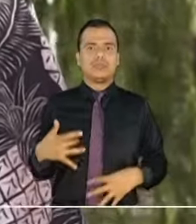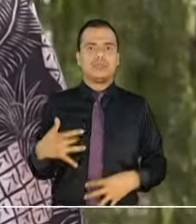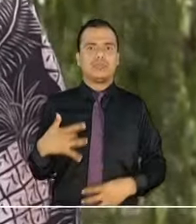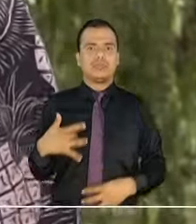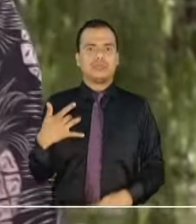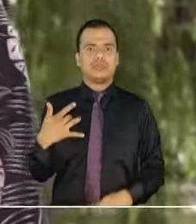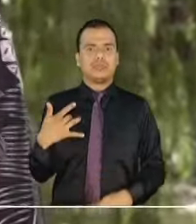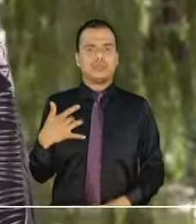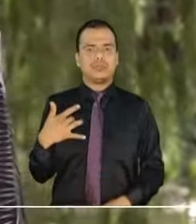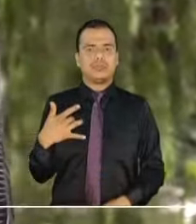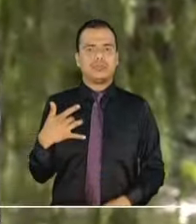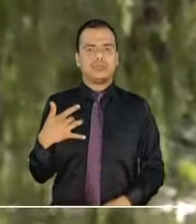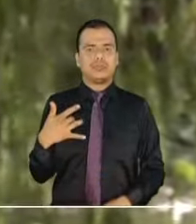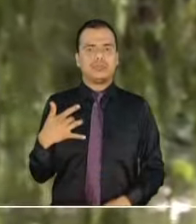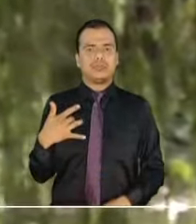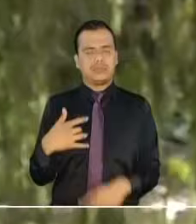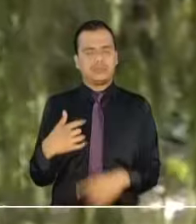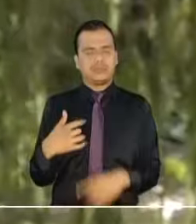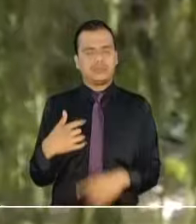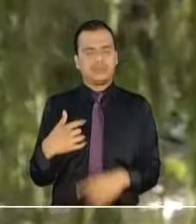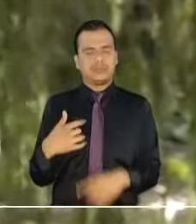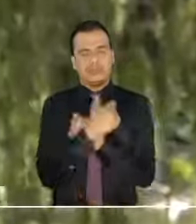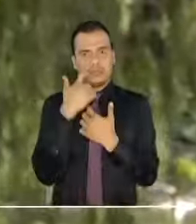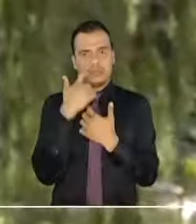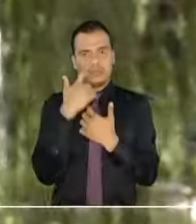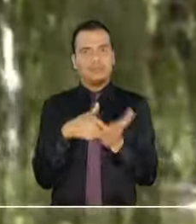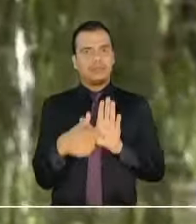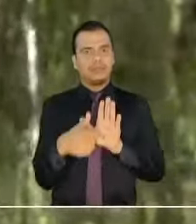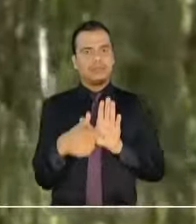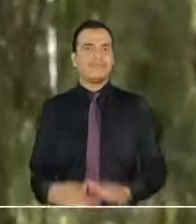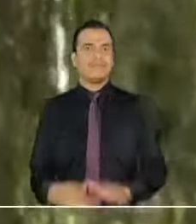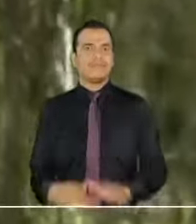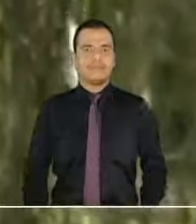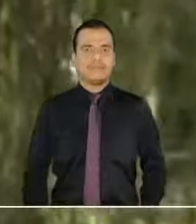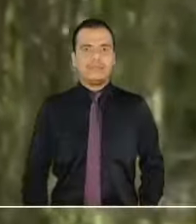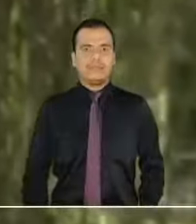Que poco a poco te estás convirtiendo en mi amor, en mi tesoro.